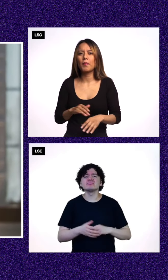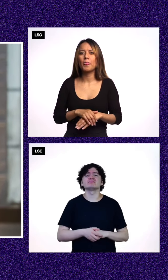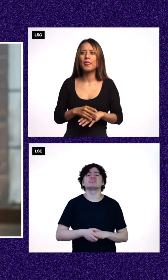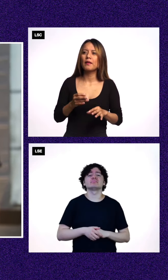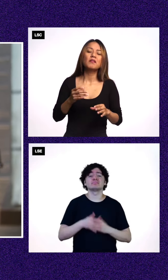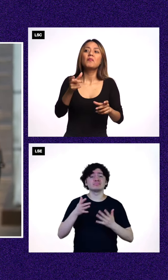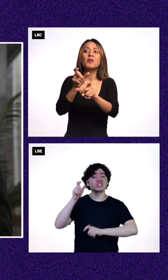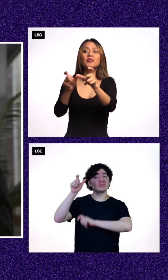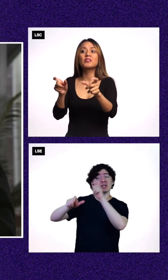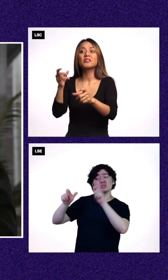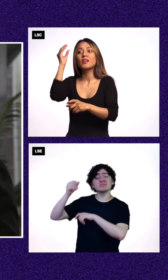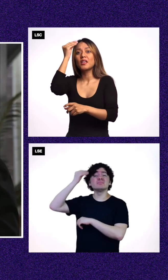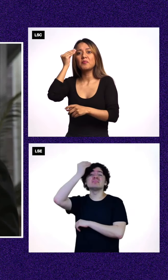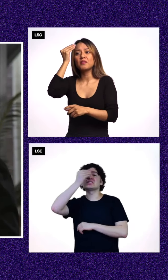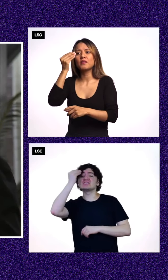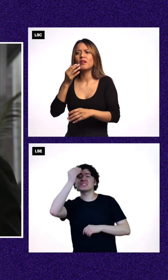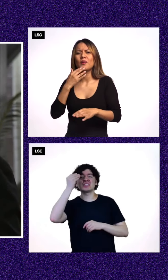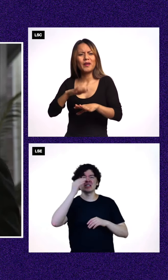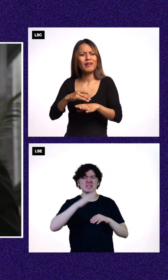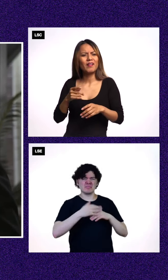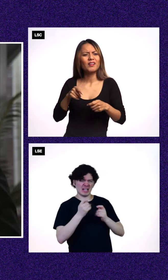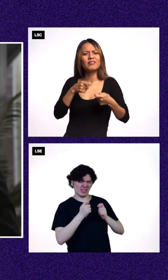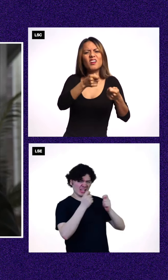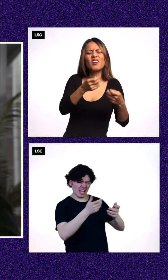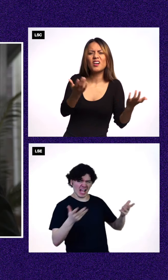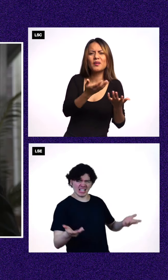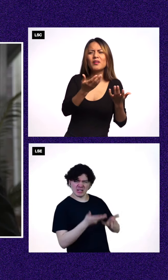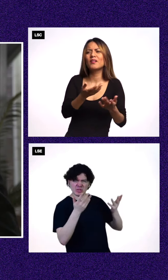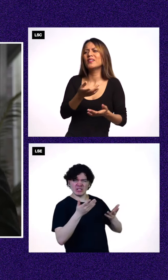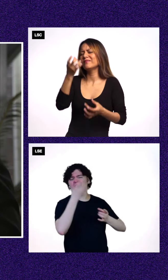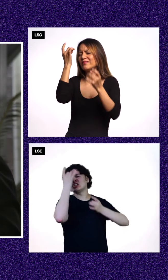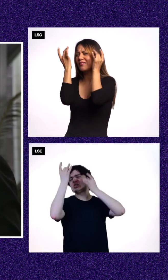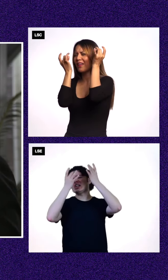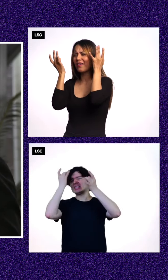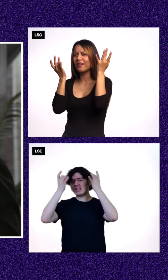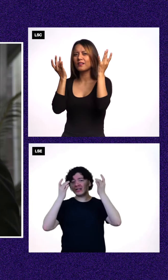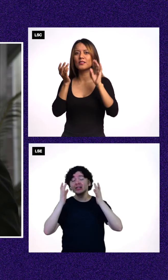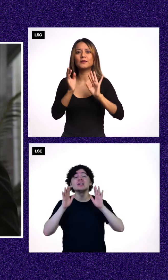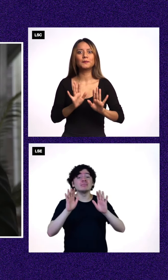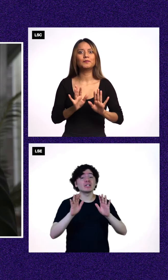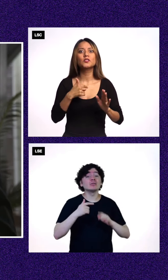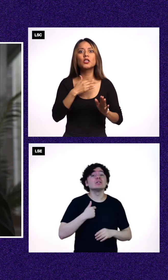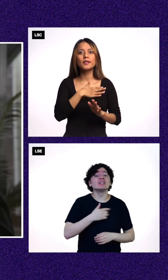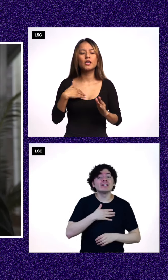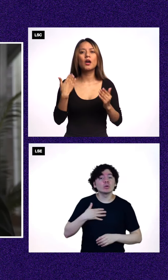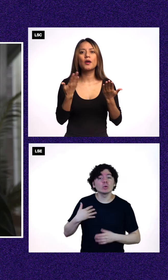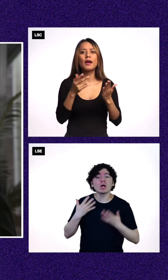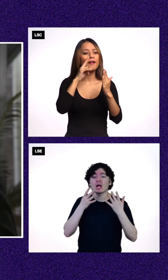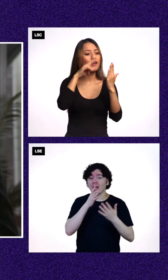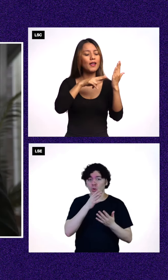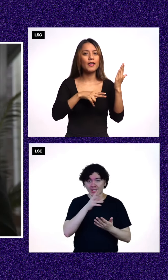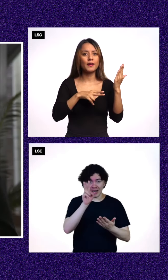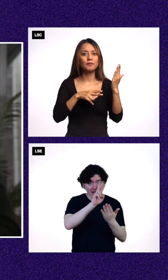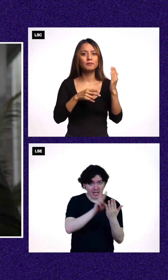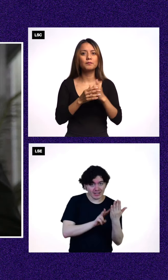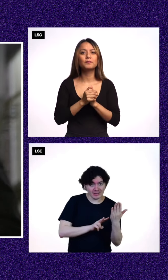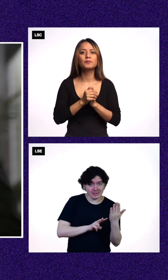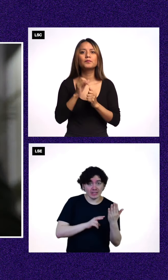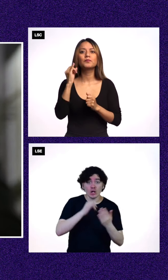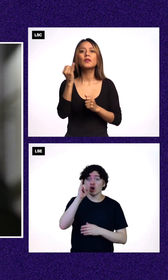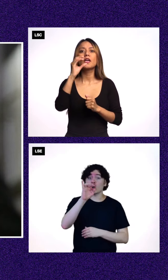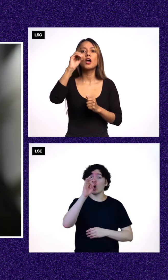vida sobre otra persona. Quiero leeros estas palabras de Job 16. En los versículos del 1 al 5 dice esto. Respondió